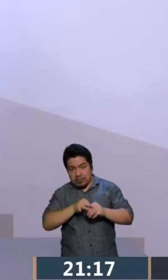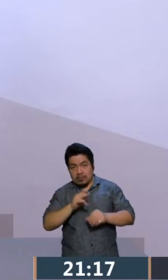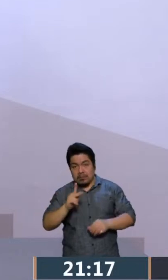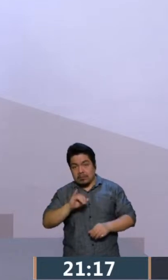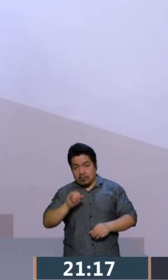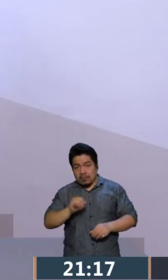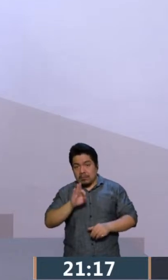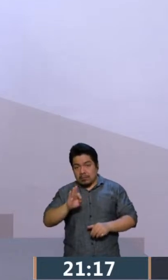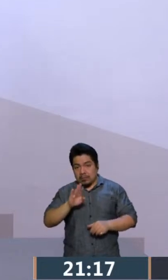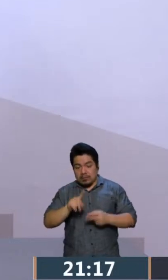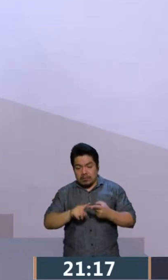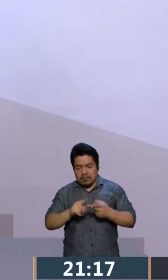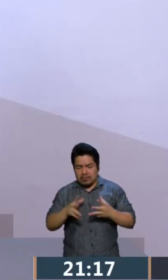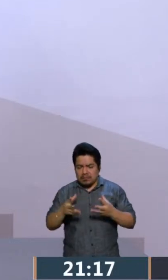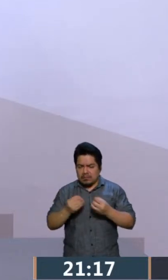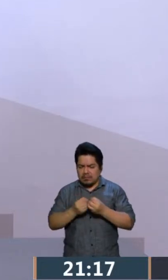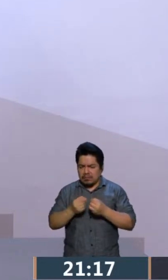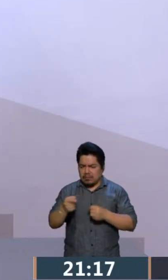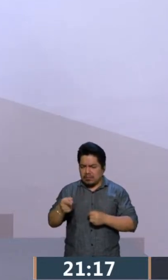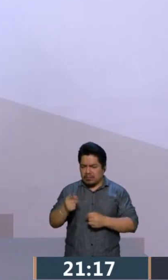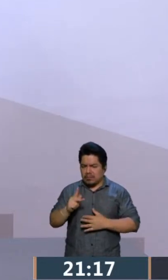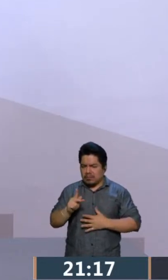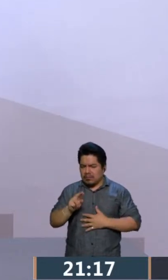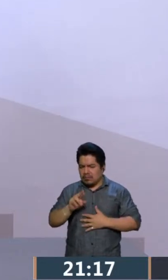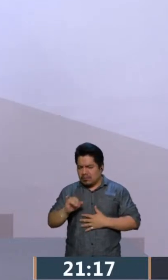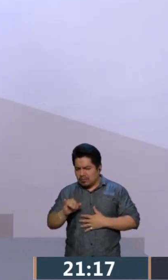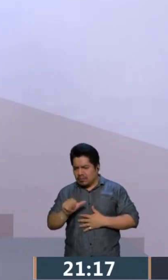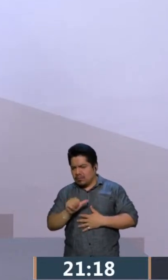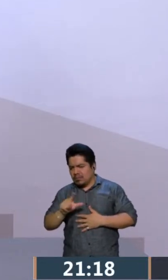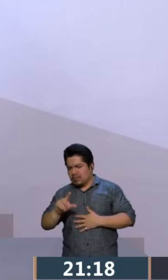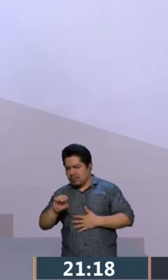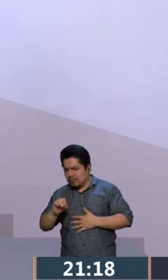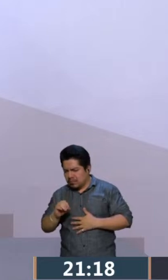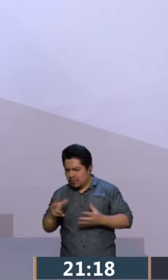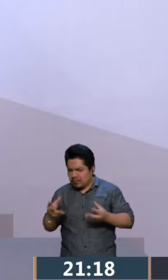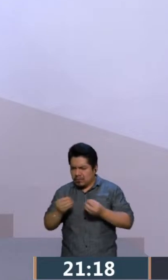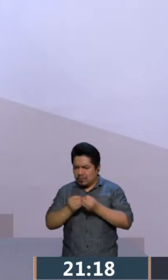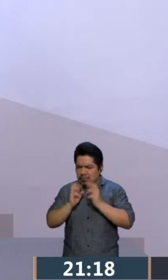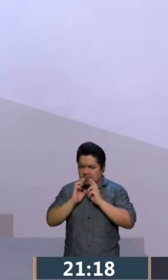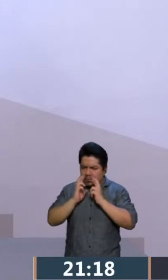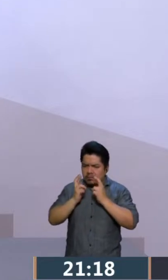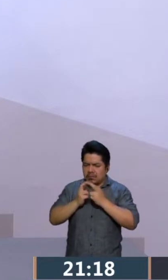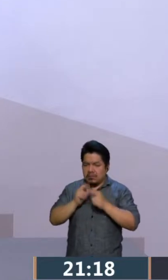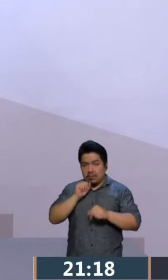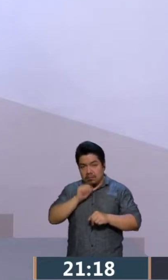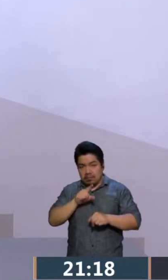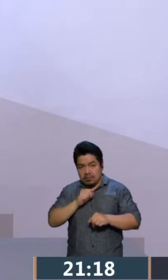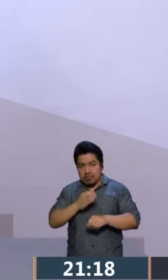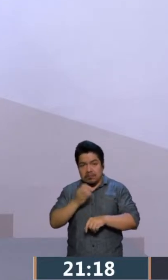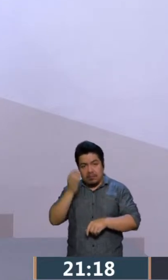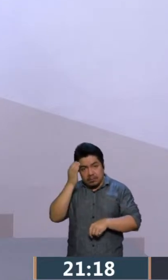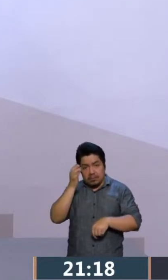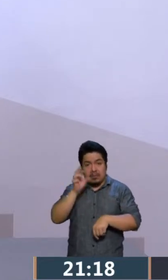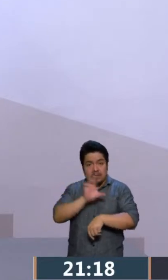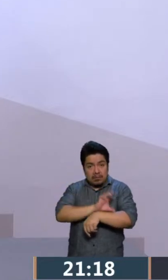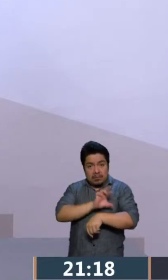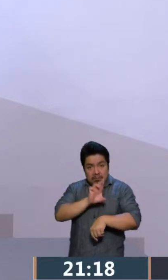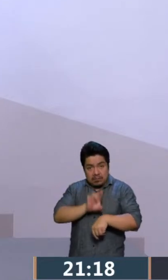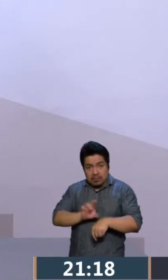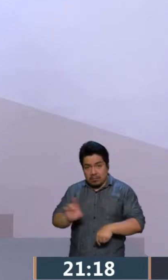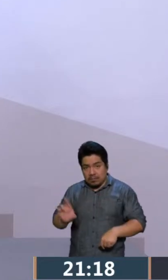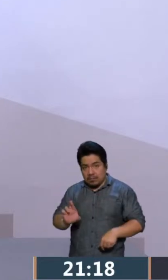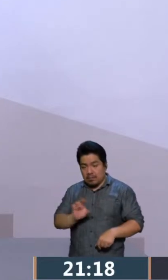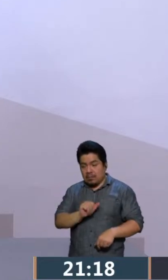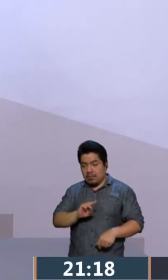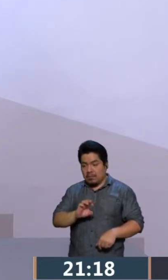de la Federación con el dirigente nacional del PRI, Alejandro Alito Moreno, y a la que invitó también al coordinador de campaña de Xóchitl Gálvez,